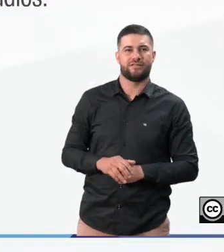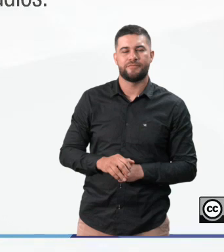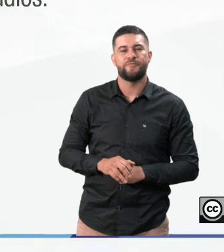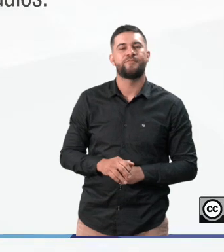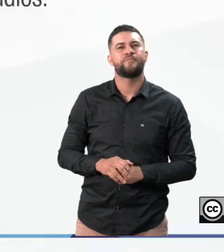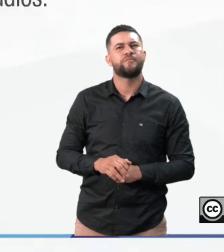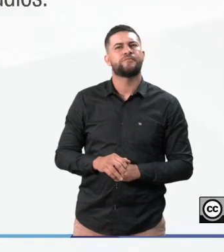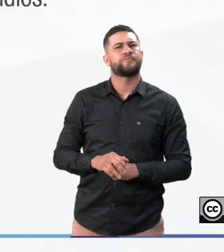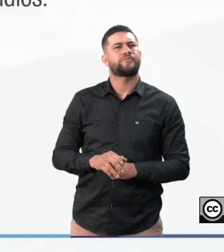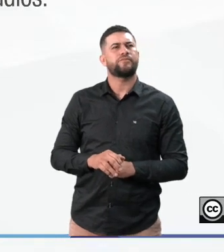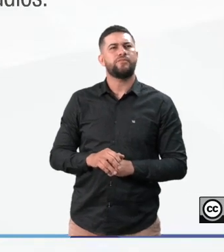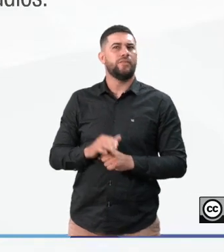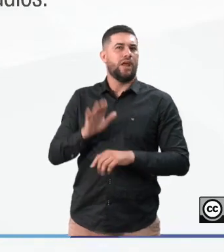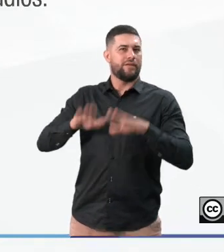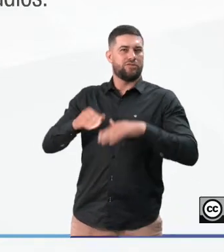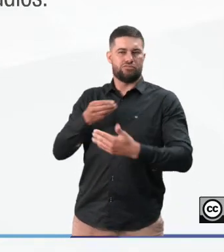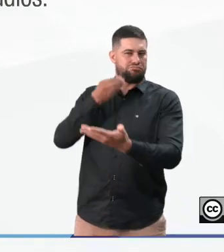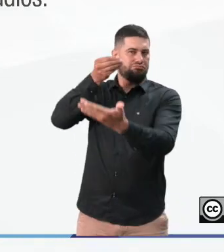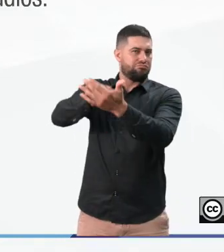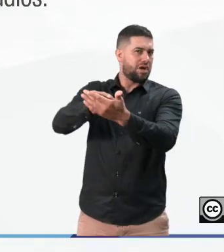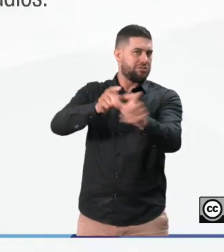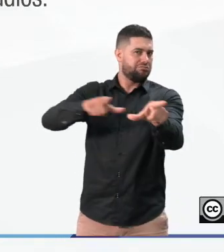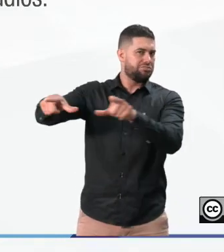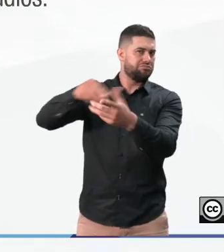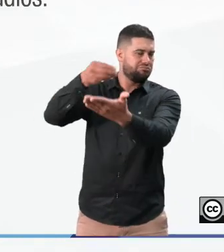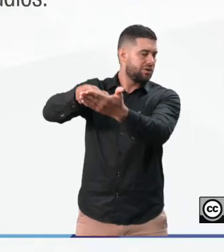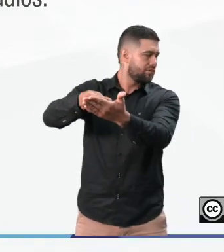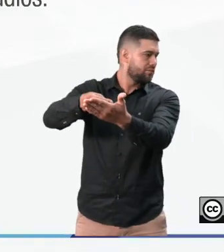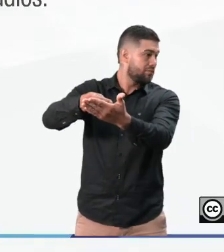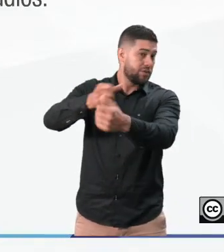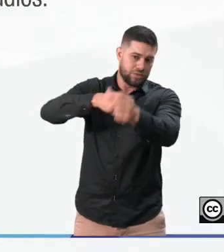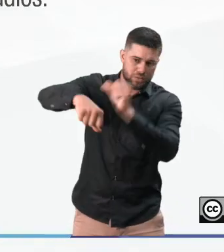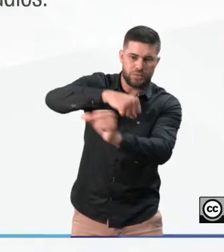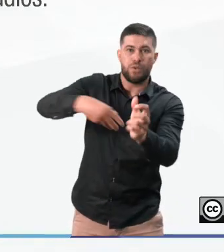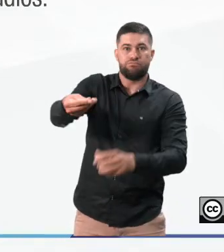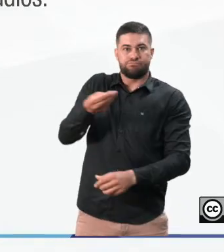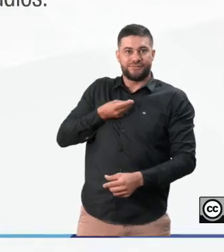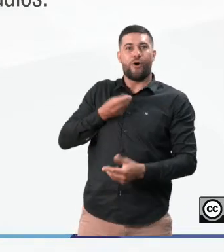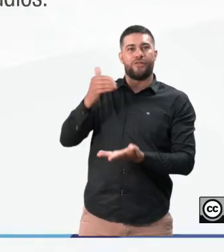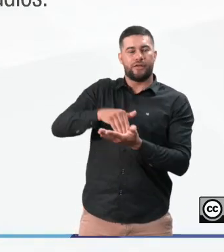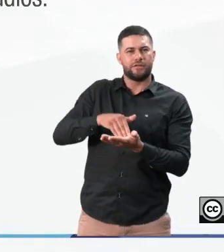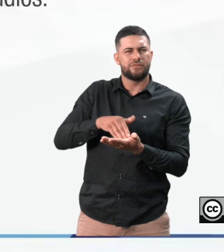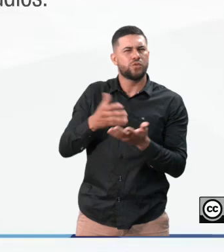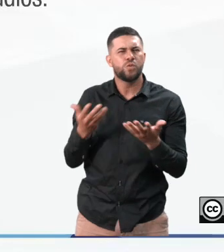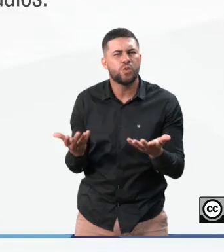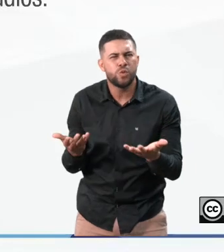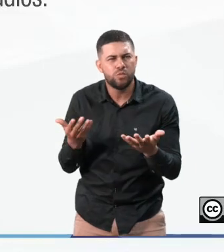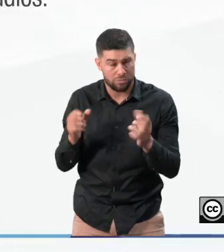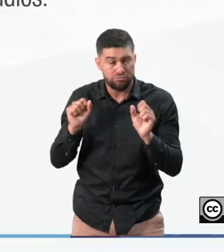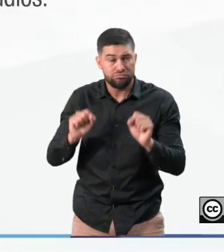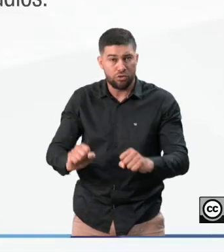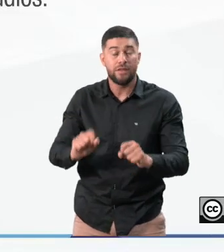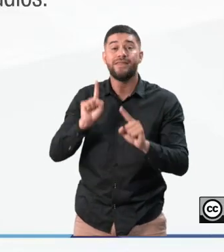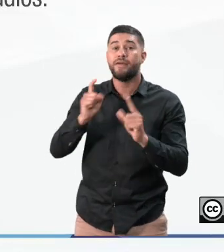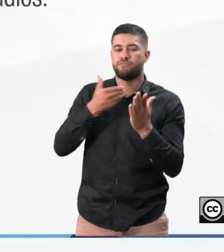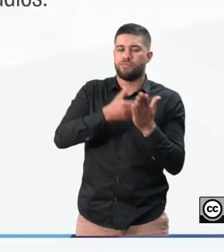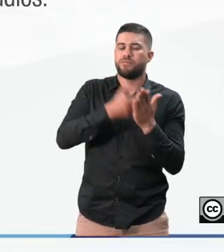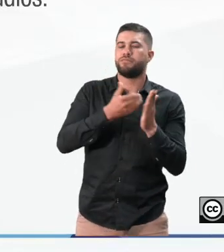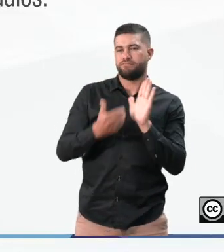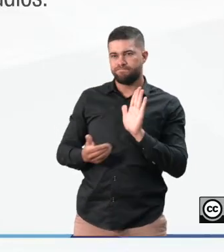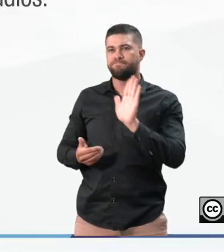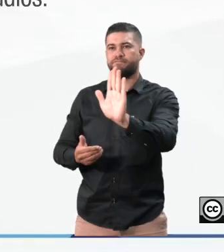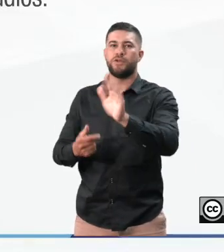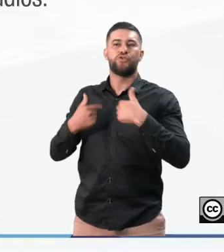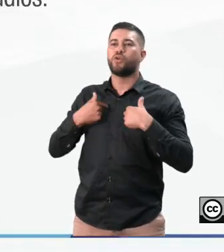uno de los requisitos es estar a paz y salvo por todo concepto financiero con la universidad. Es decir, no solamente se